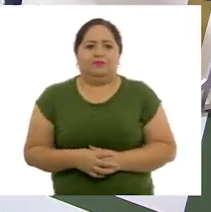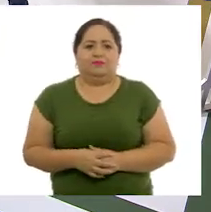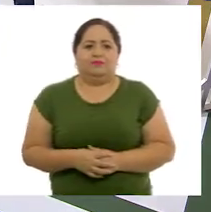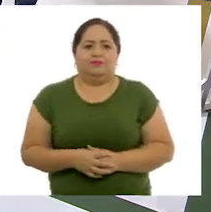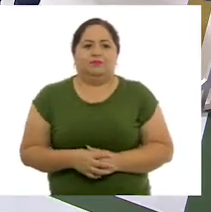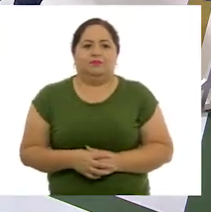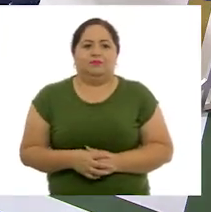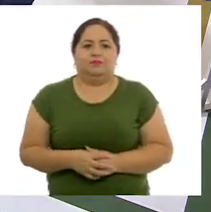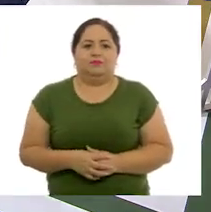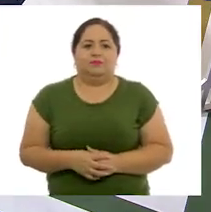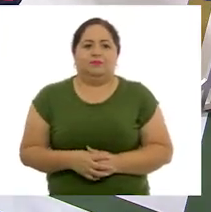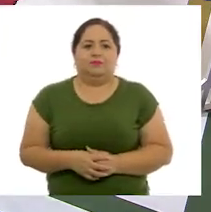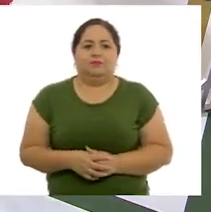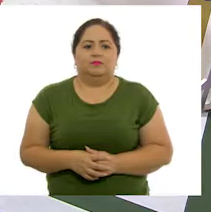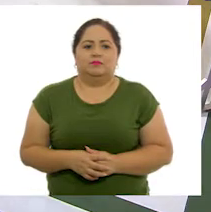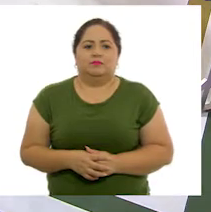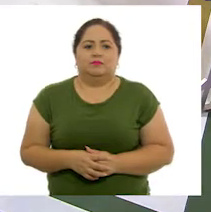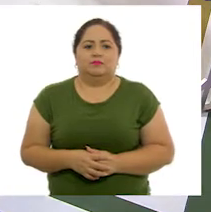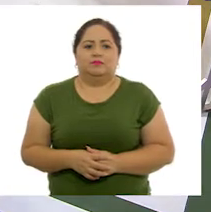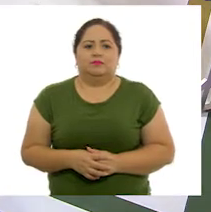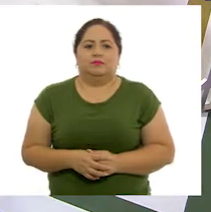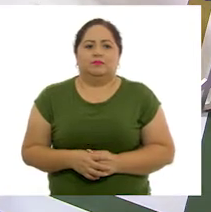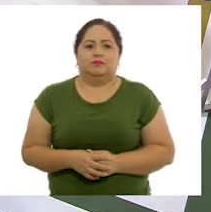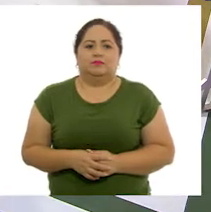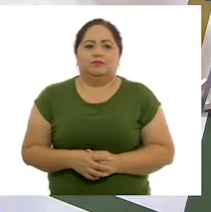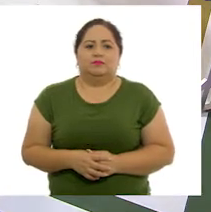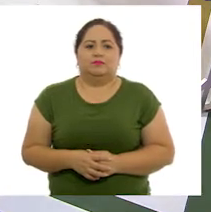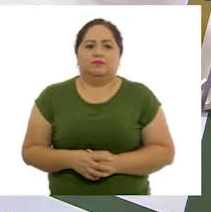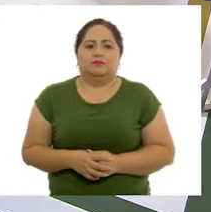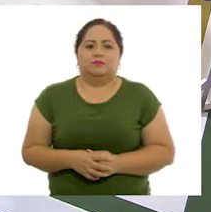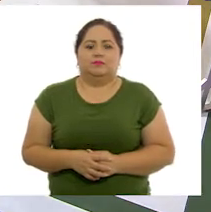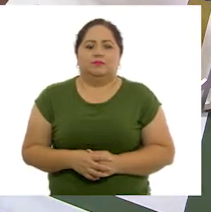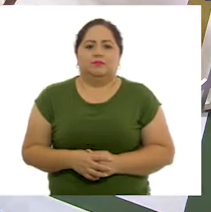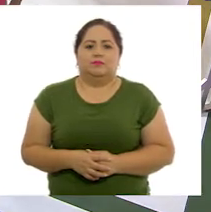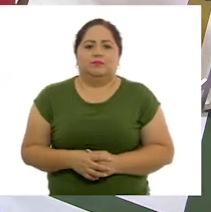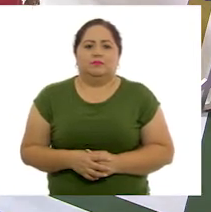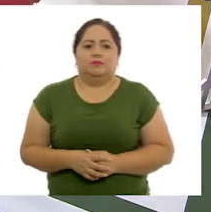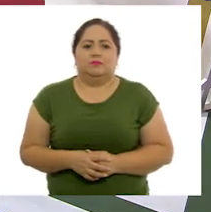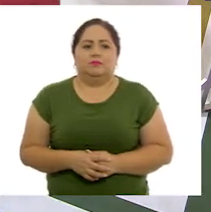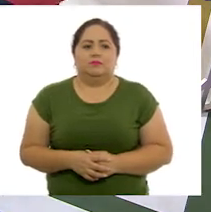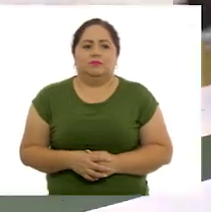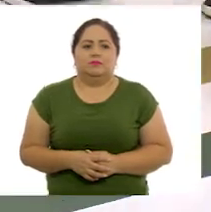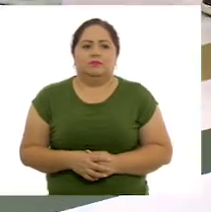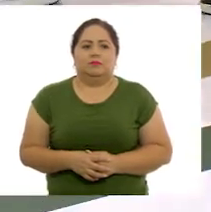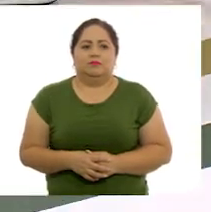Y entonces va, va y va y va. Y lo representamos con un listón.